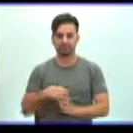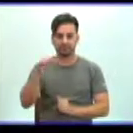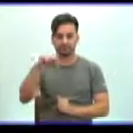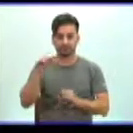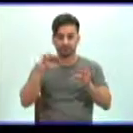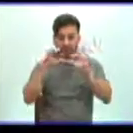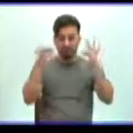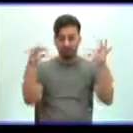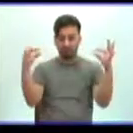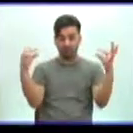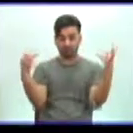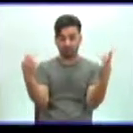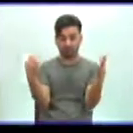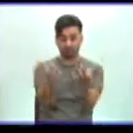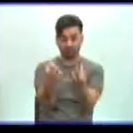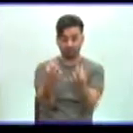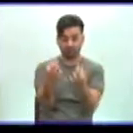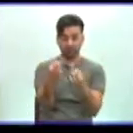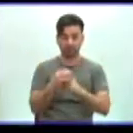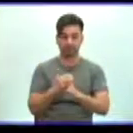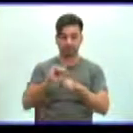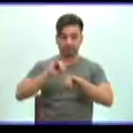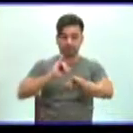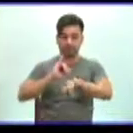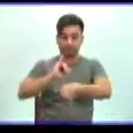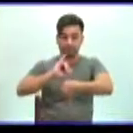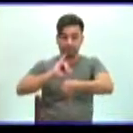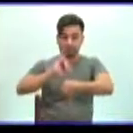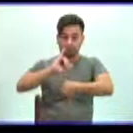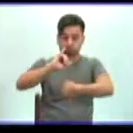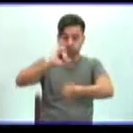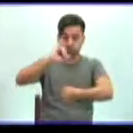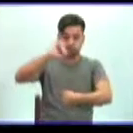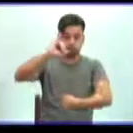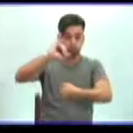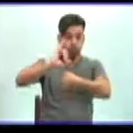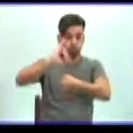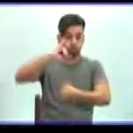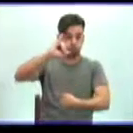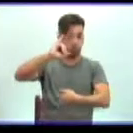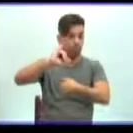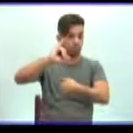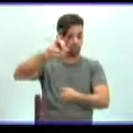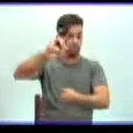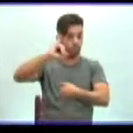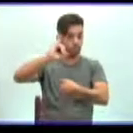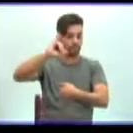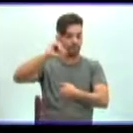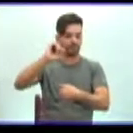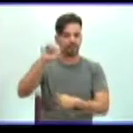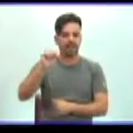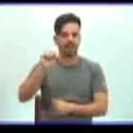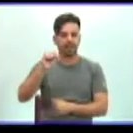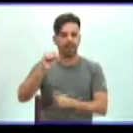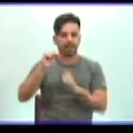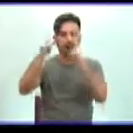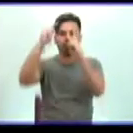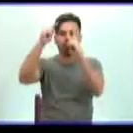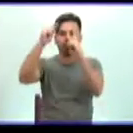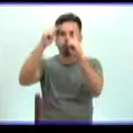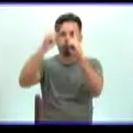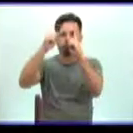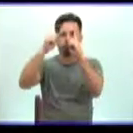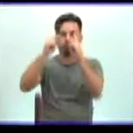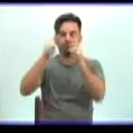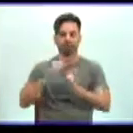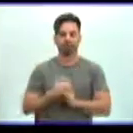ecuador, las temperaturas van a ir disminuyendo. La incidencia de los rayos solares, vean que sobre el ecuador son de